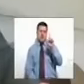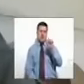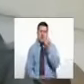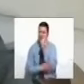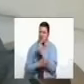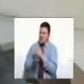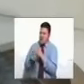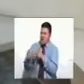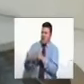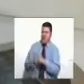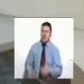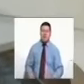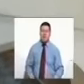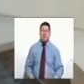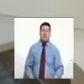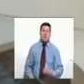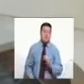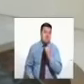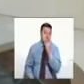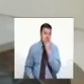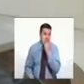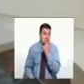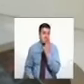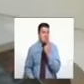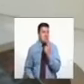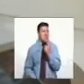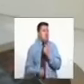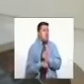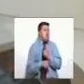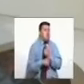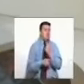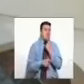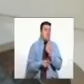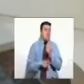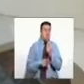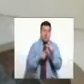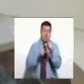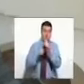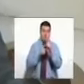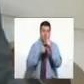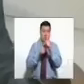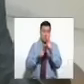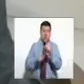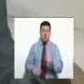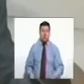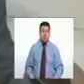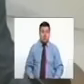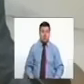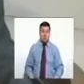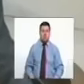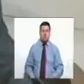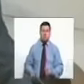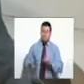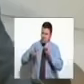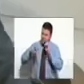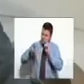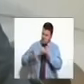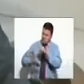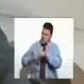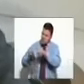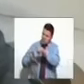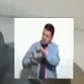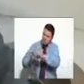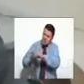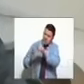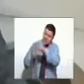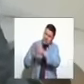de la crisis, pero resulta que él sale coincidencialmente cuando la Procuraduría le abre investigación por los